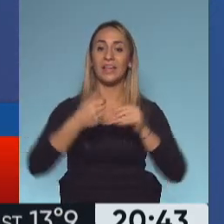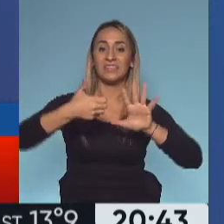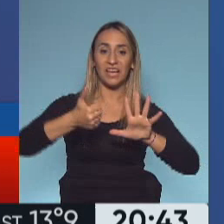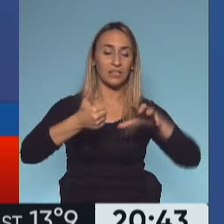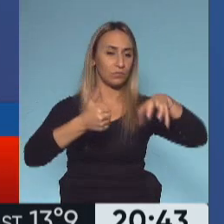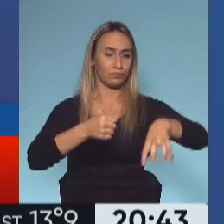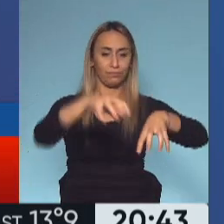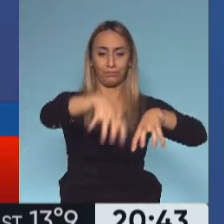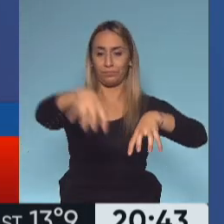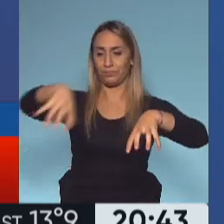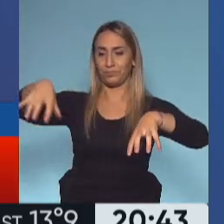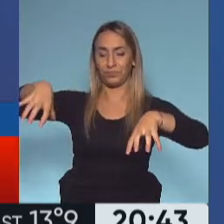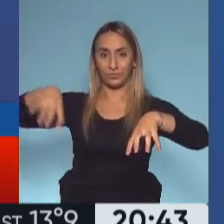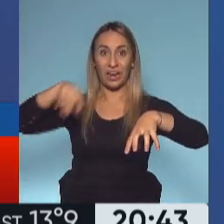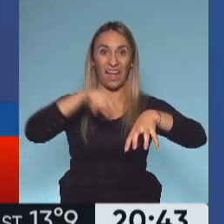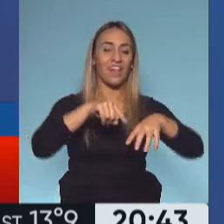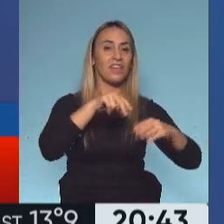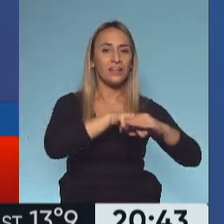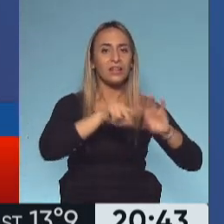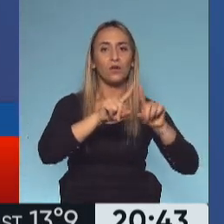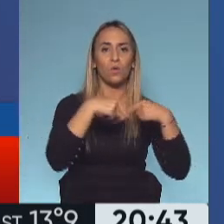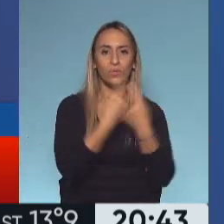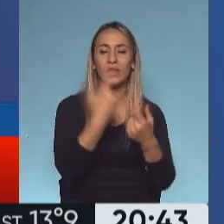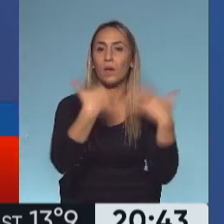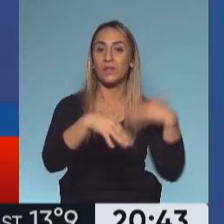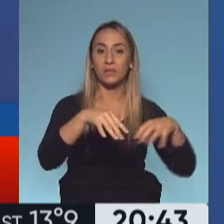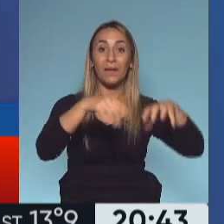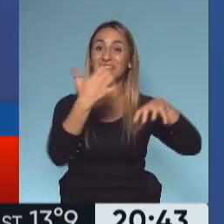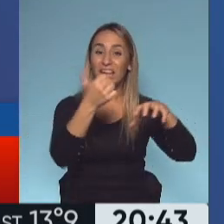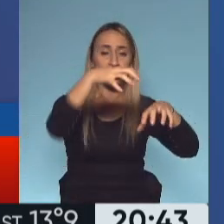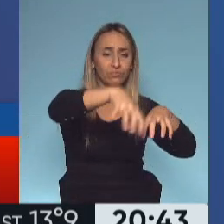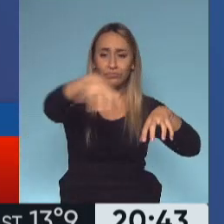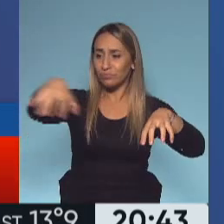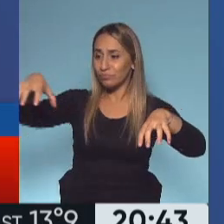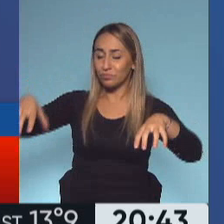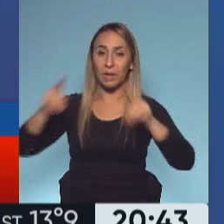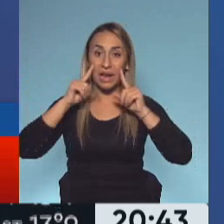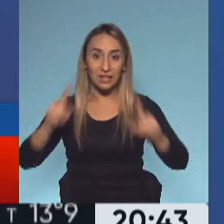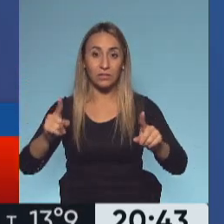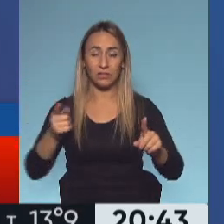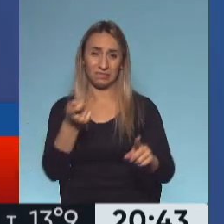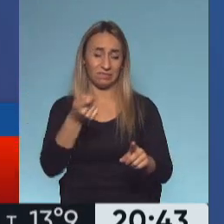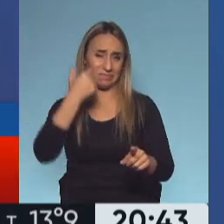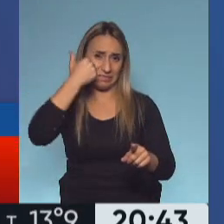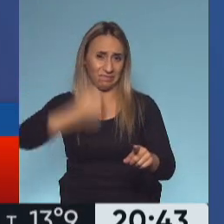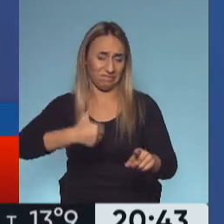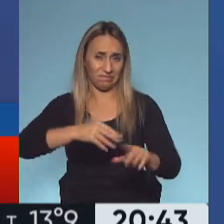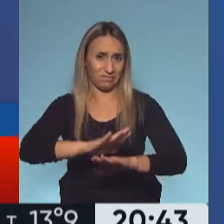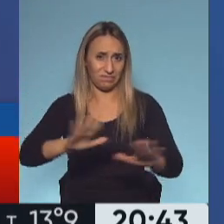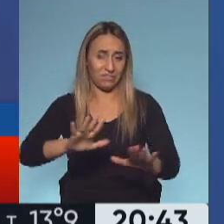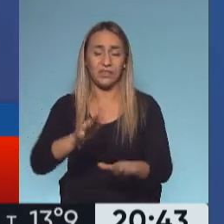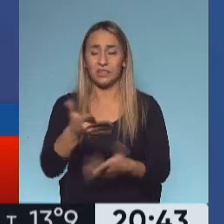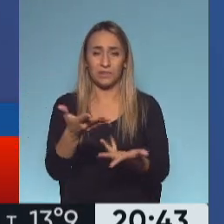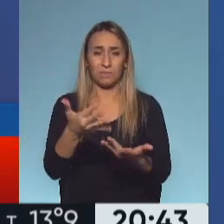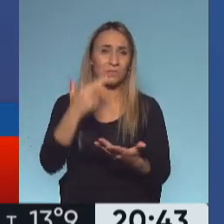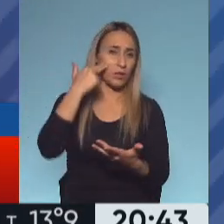intensiva habilitadas para dar contención a los pacientes críticos que requieren asistencia y estamos prácticamente al borde